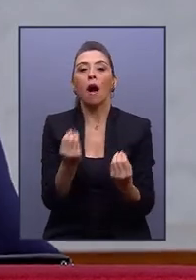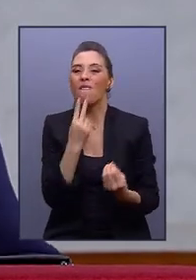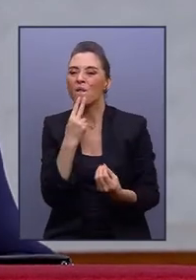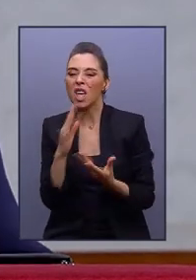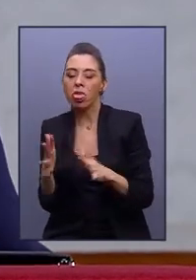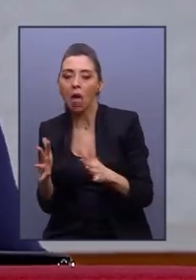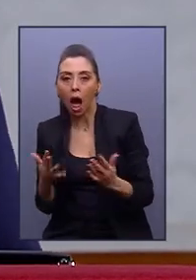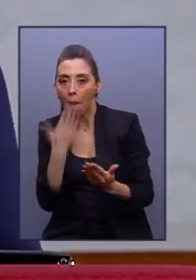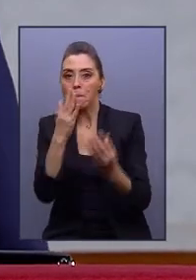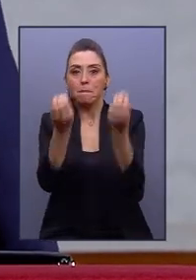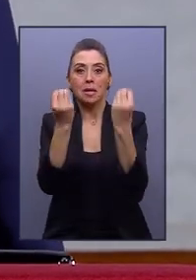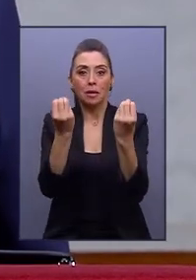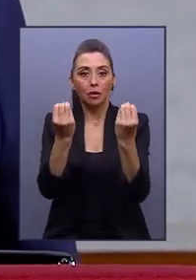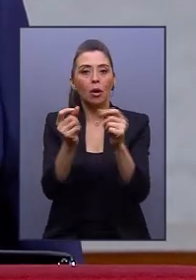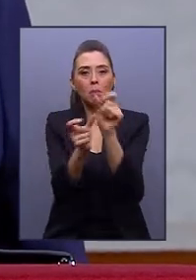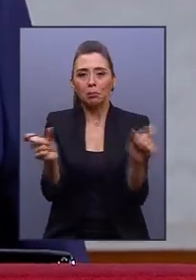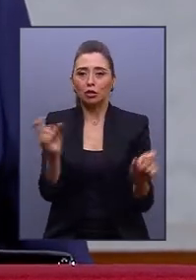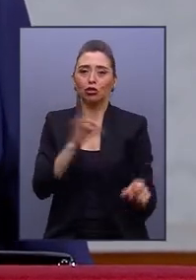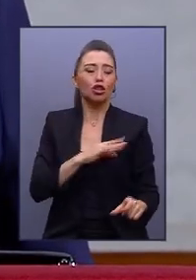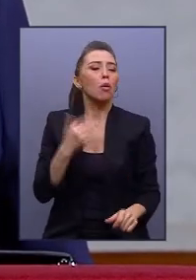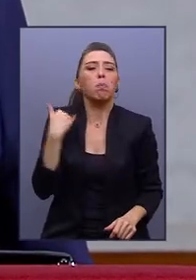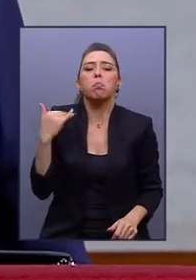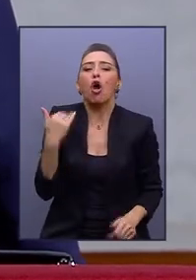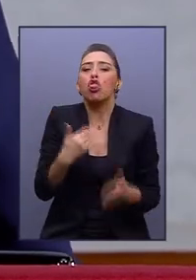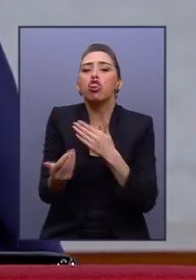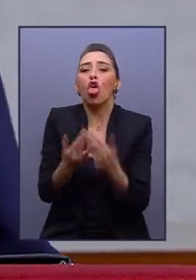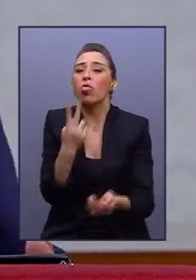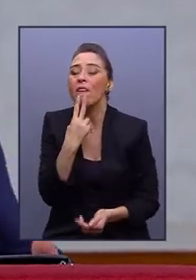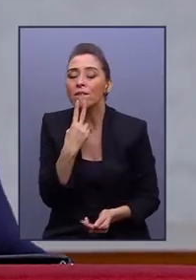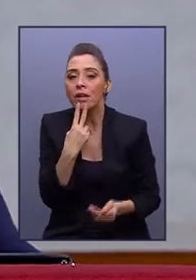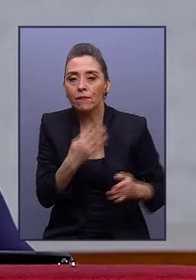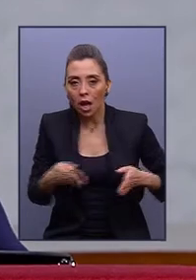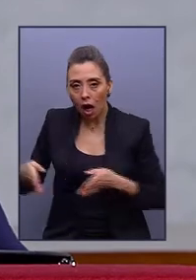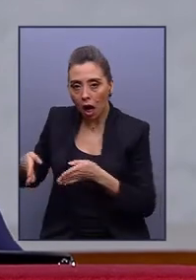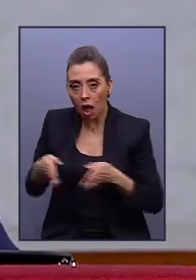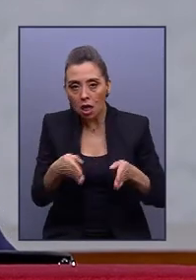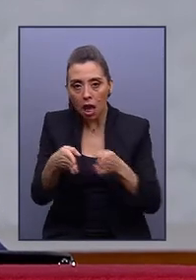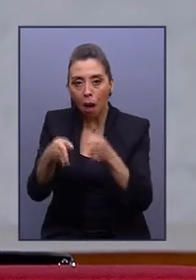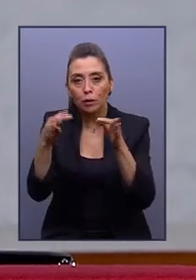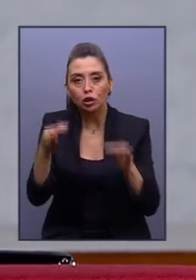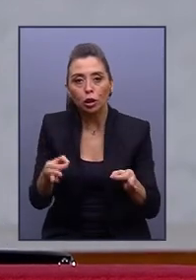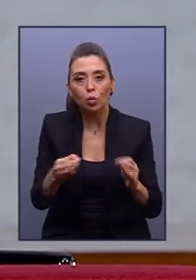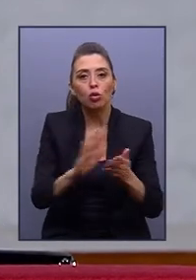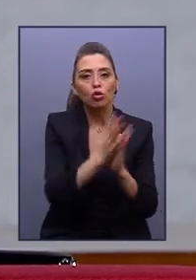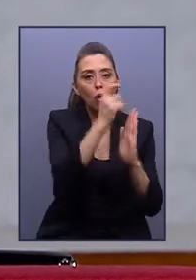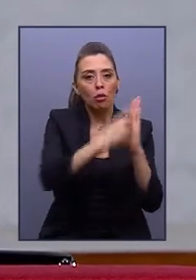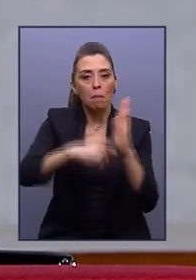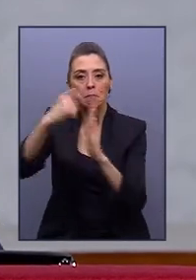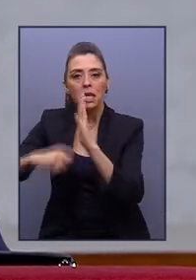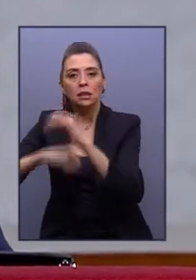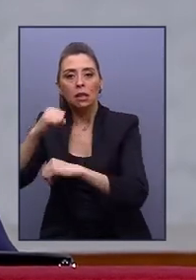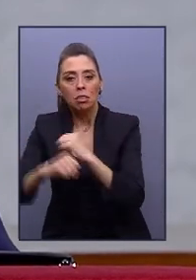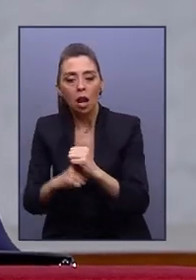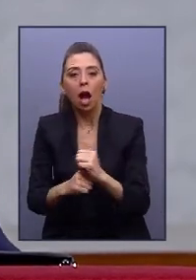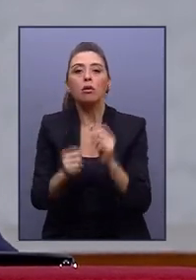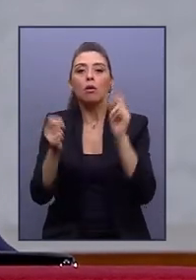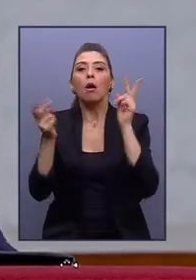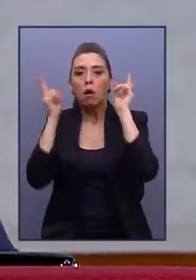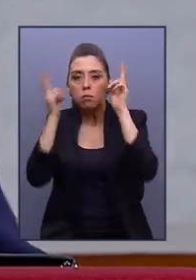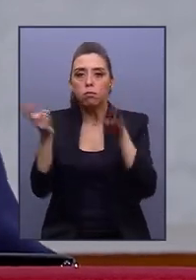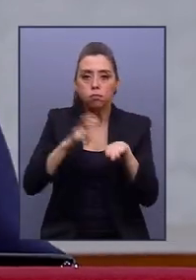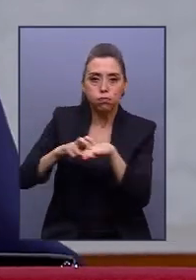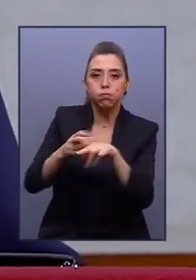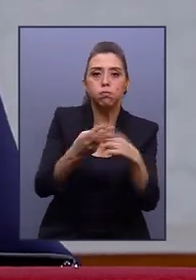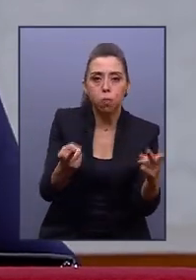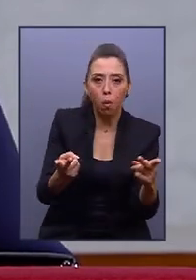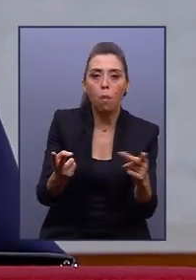Nuestros compatriotas, sin importar dónde vivan, deben contar con caminos seguros en todas las épocas del año, con transporte público a su alcance